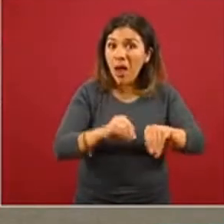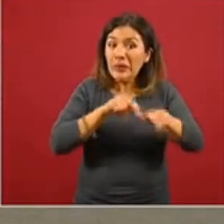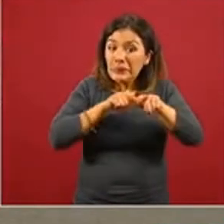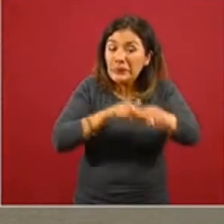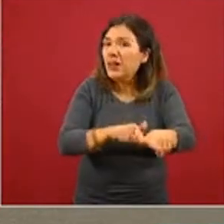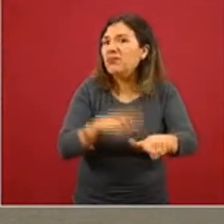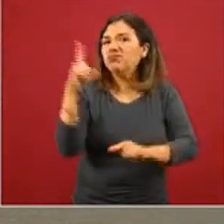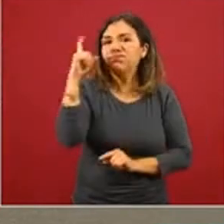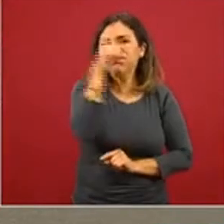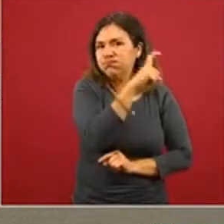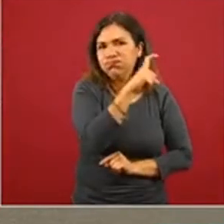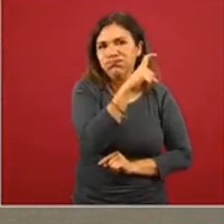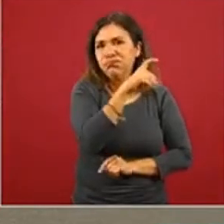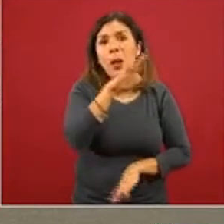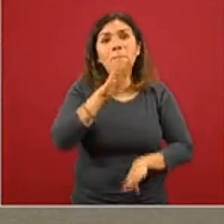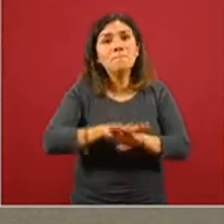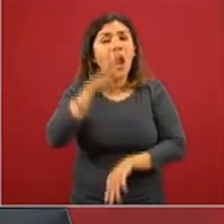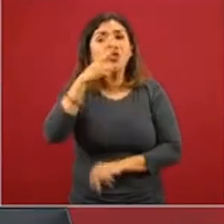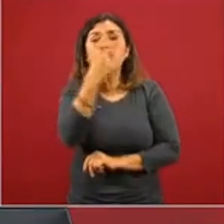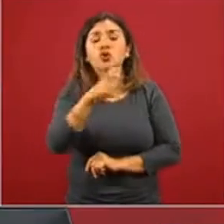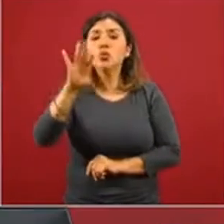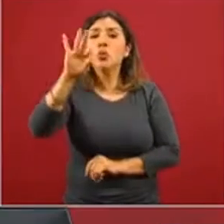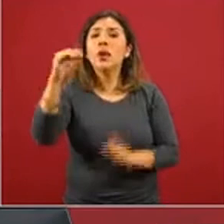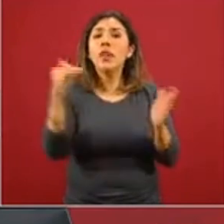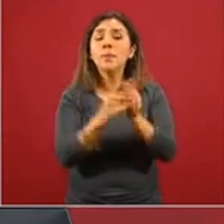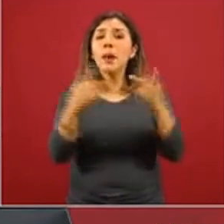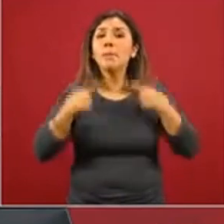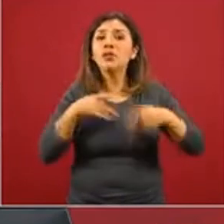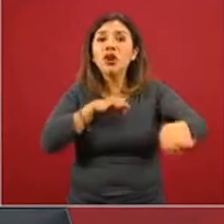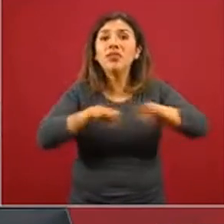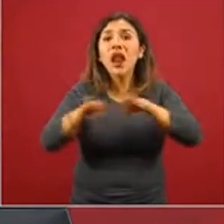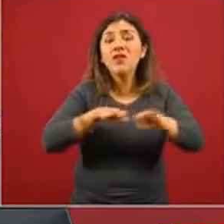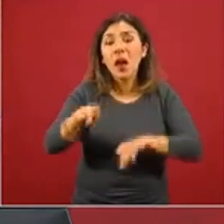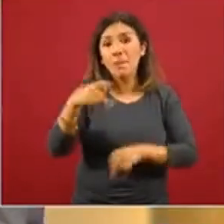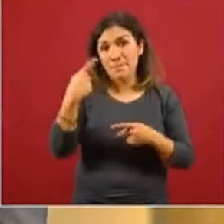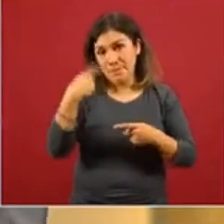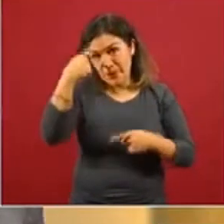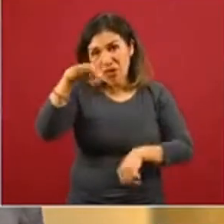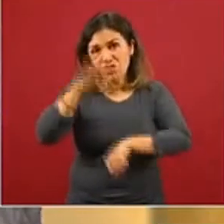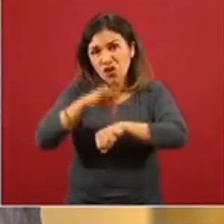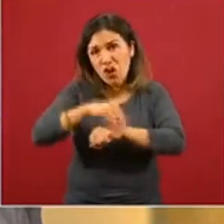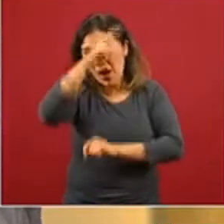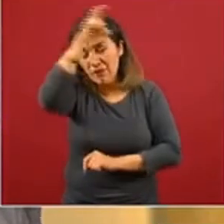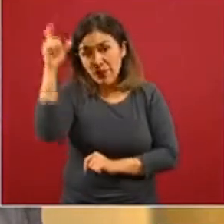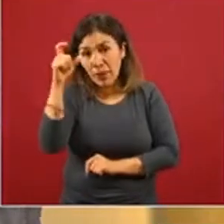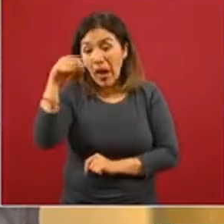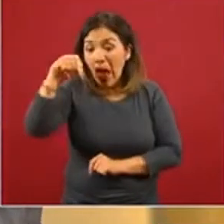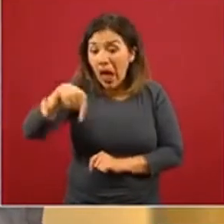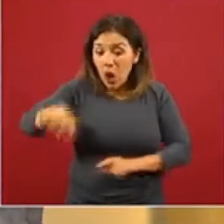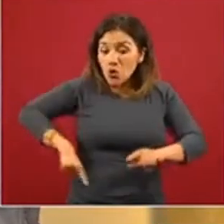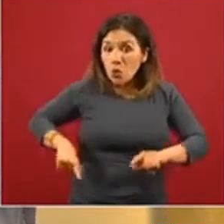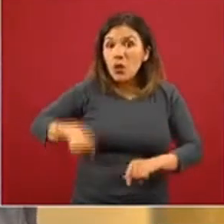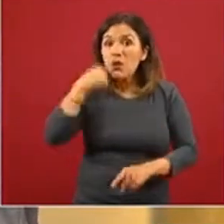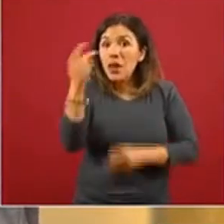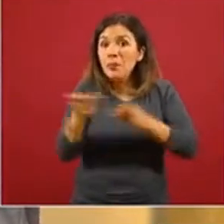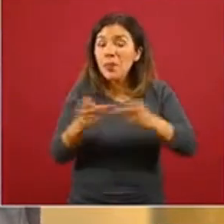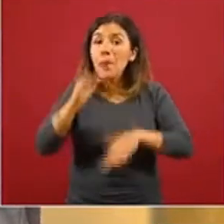déficit es mucho mayor, es 240,000 personas que faltaban, profesionales, y el plan de este gobierno era hasta